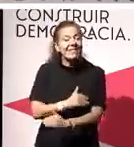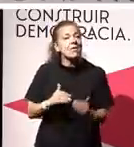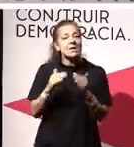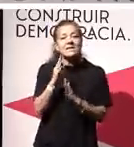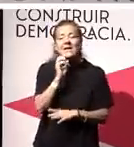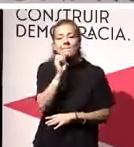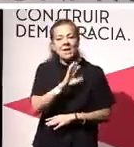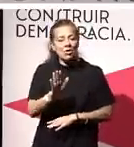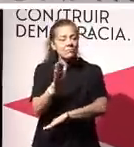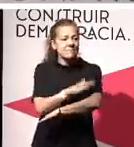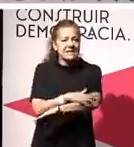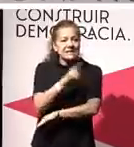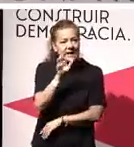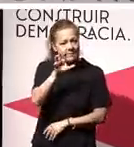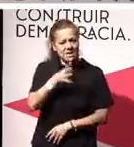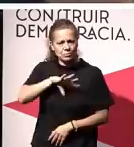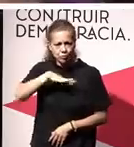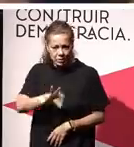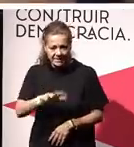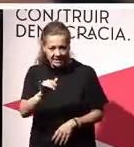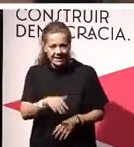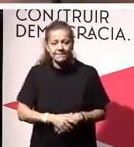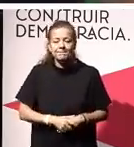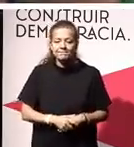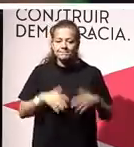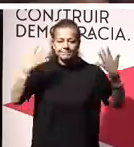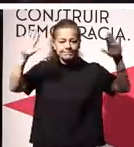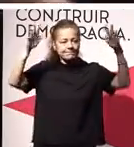país. Un aplauso, Irene, para ti.